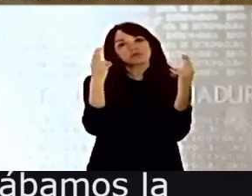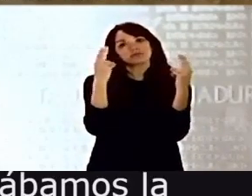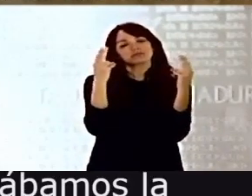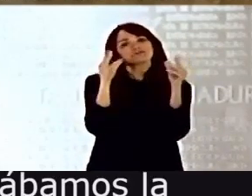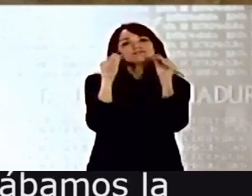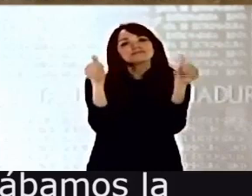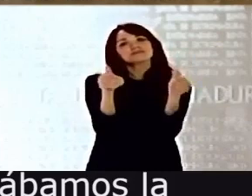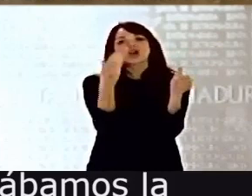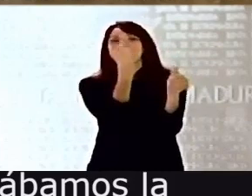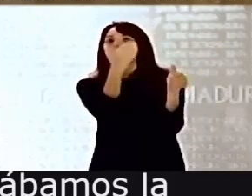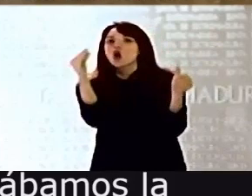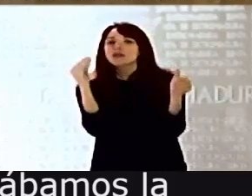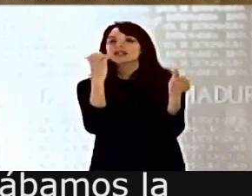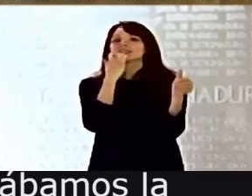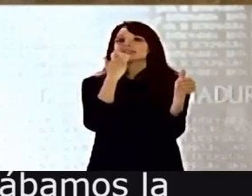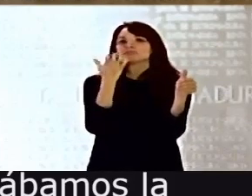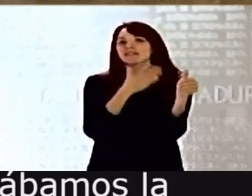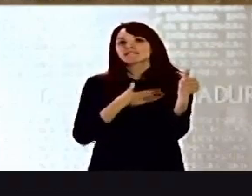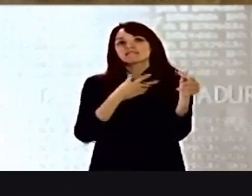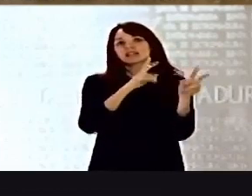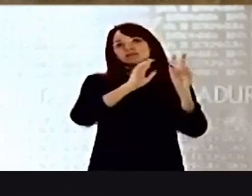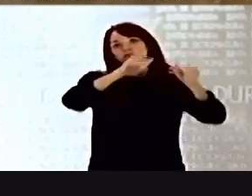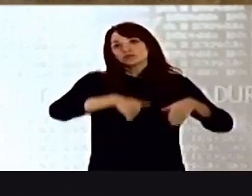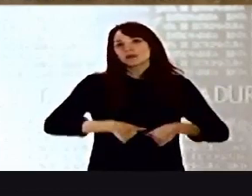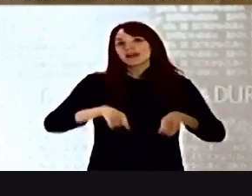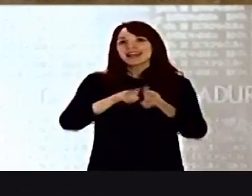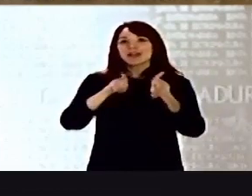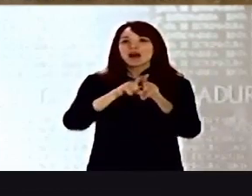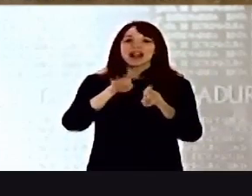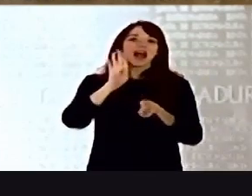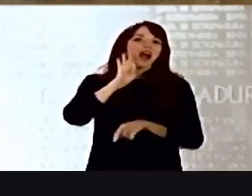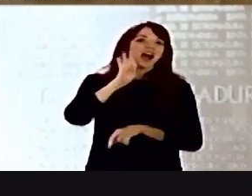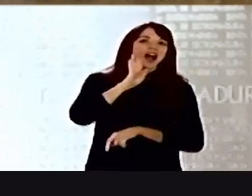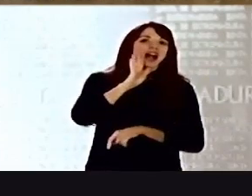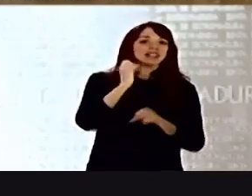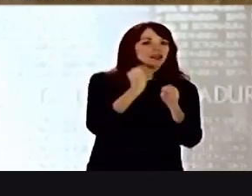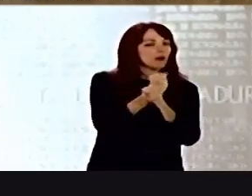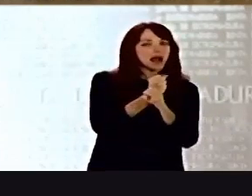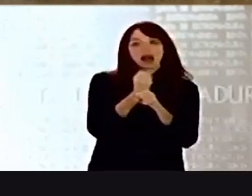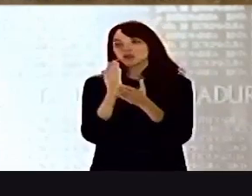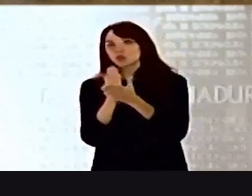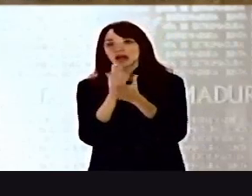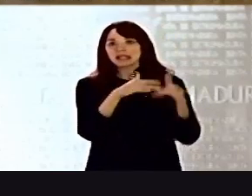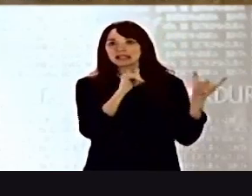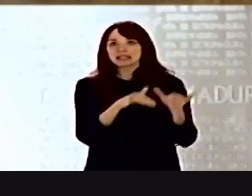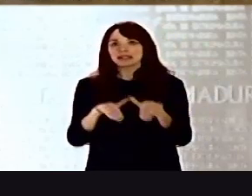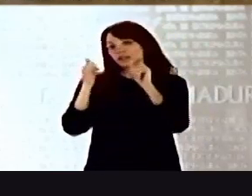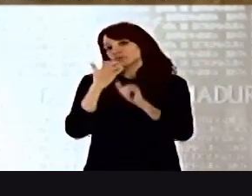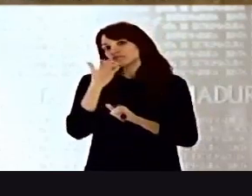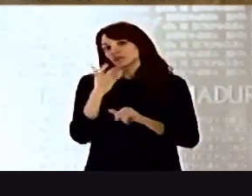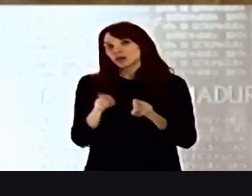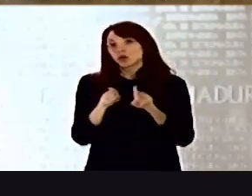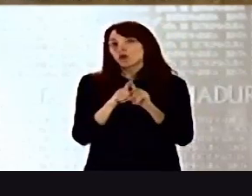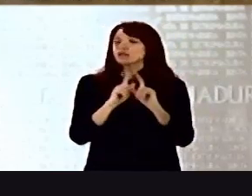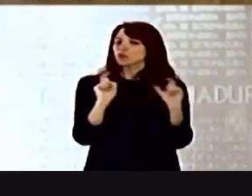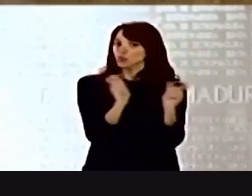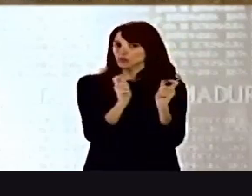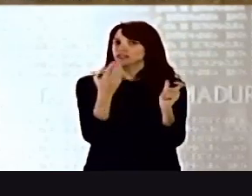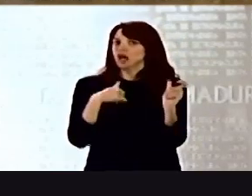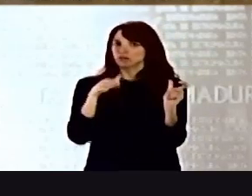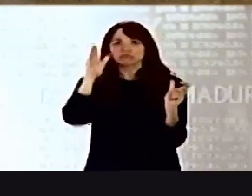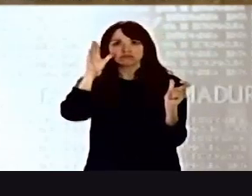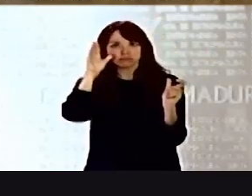a jóvenes que había que recuperar, como los que ni estudiaban ni trabajan, que se han reducido también en la pasada legislatura 3 puntos, por ejemplo, en Extremadura, pero era muy